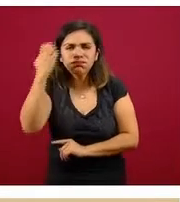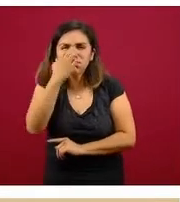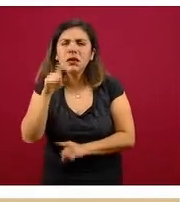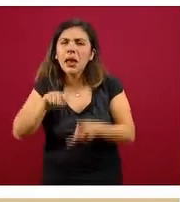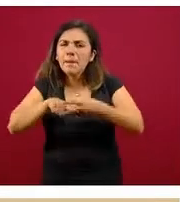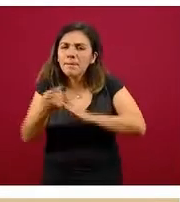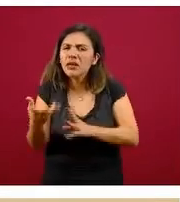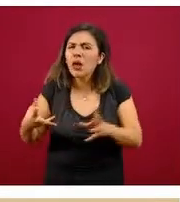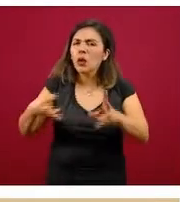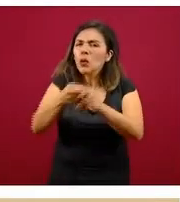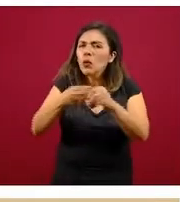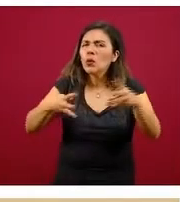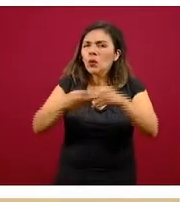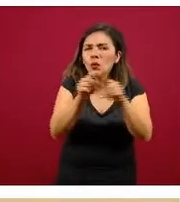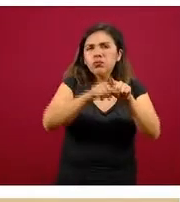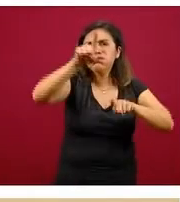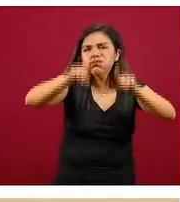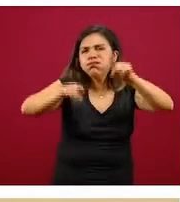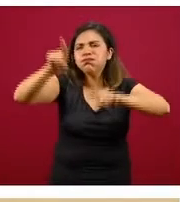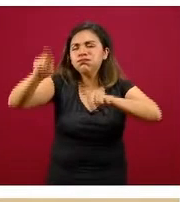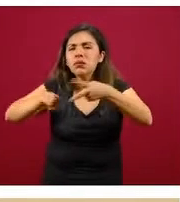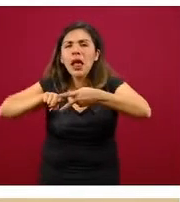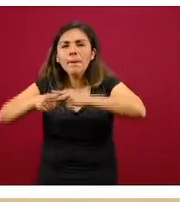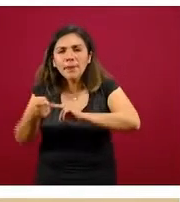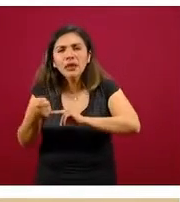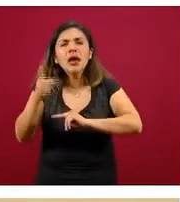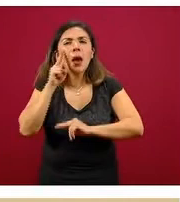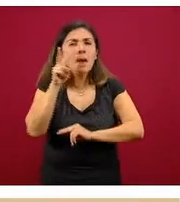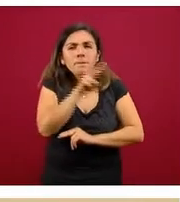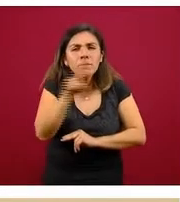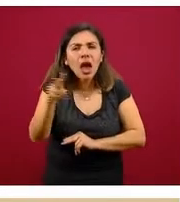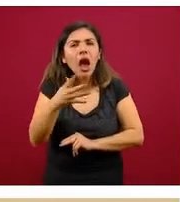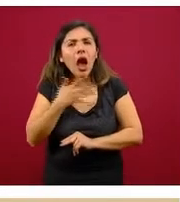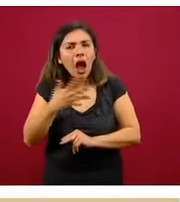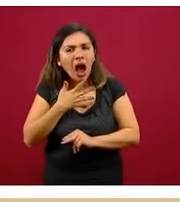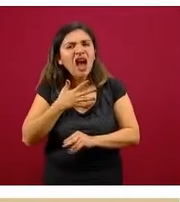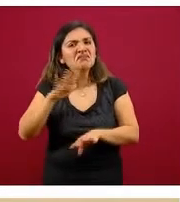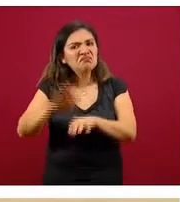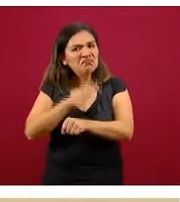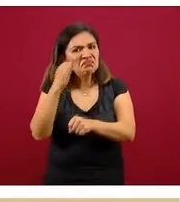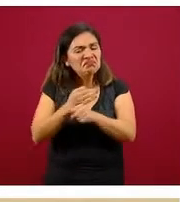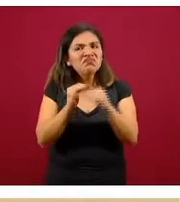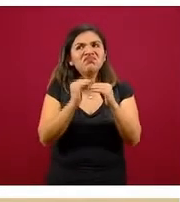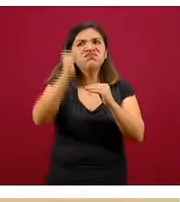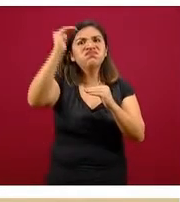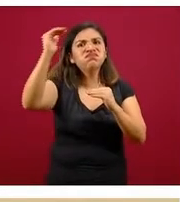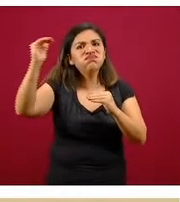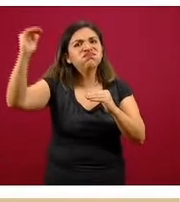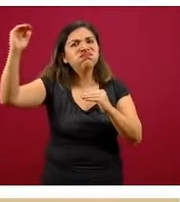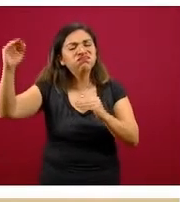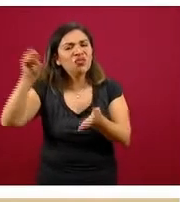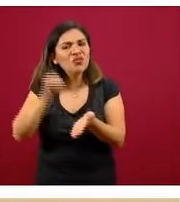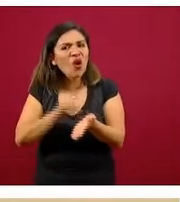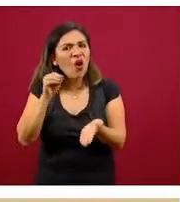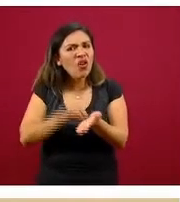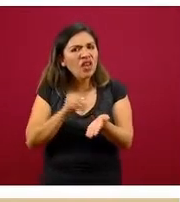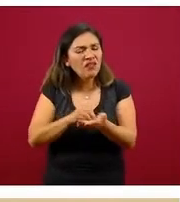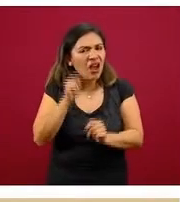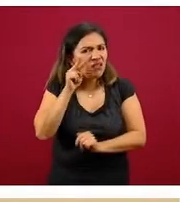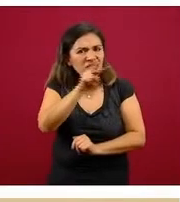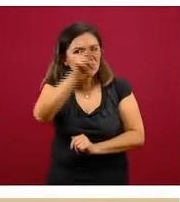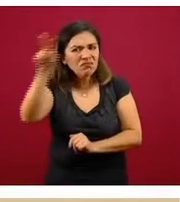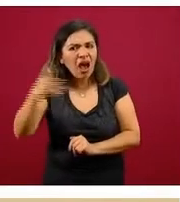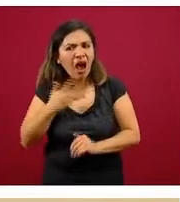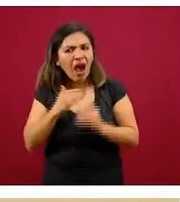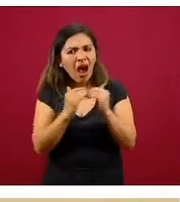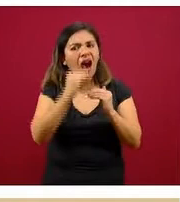a integrar esta gráfica de empezar a notar una estabilidad alta en la tendencia. Si podemos